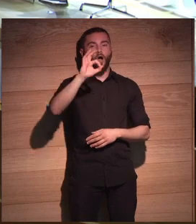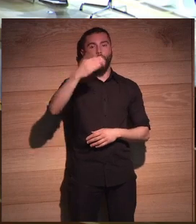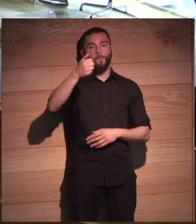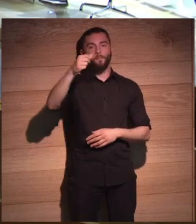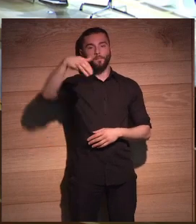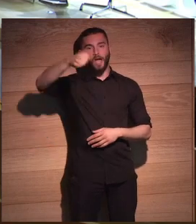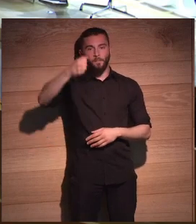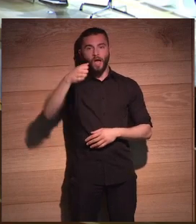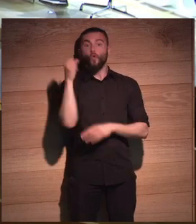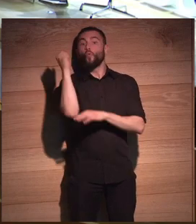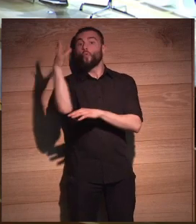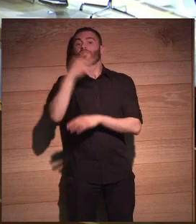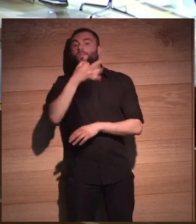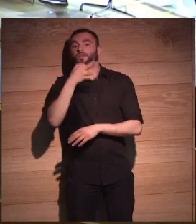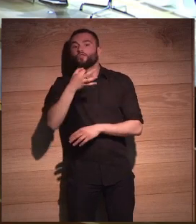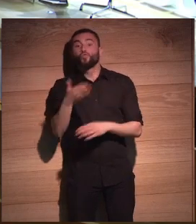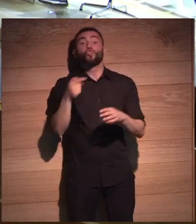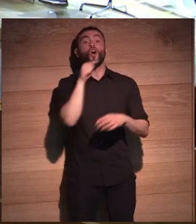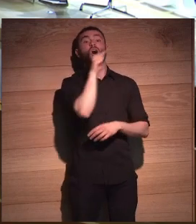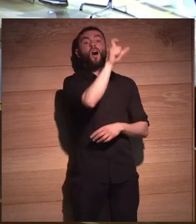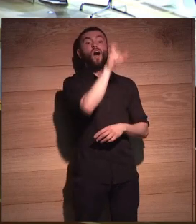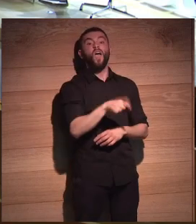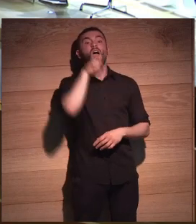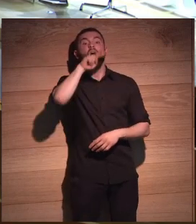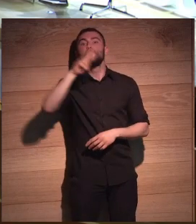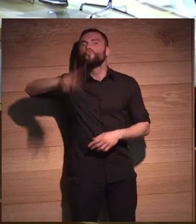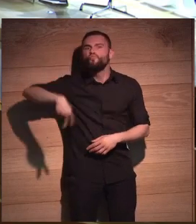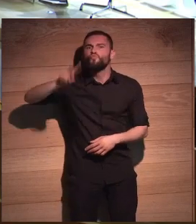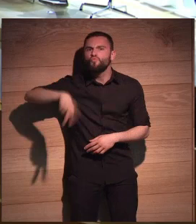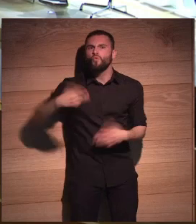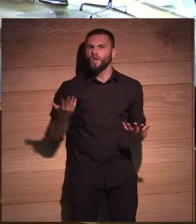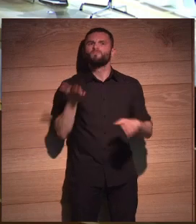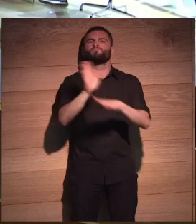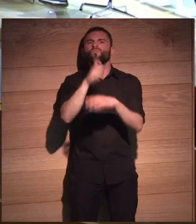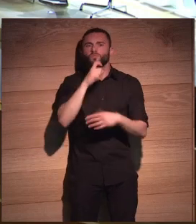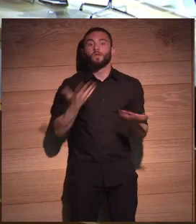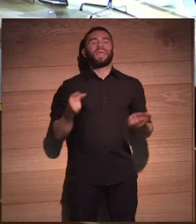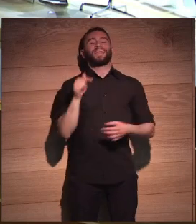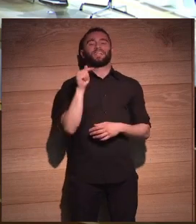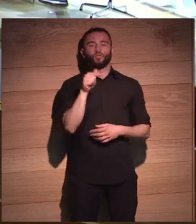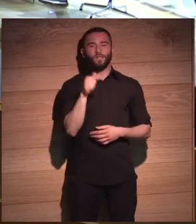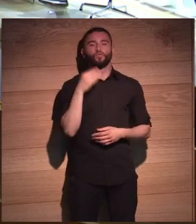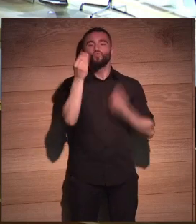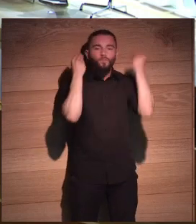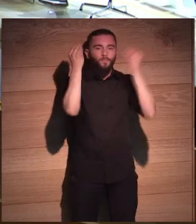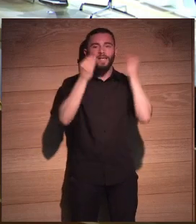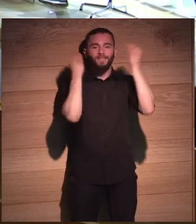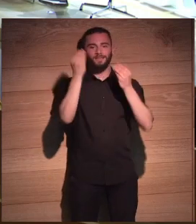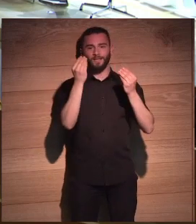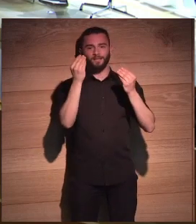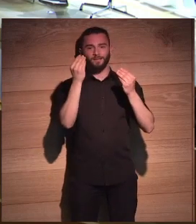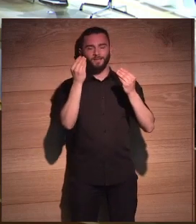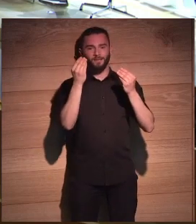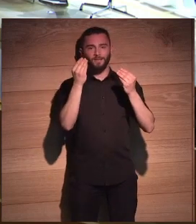nunca ha pronunciado. Entonces, ¿no crees que esto va a superar no solo a usuarios